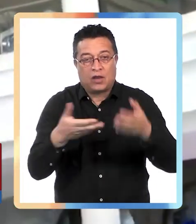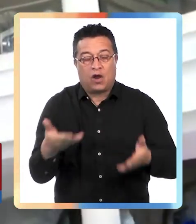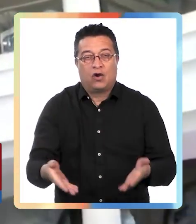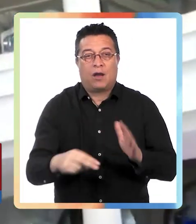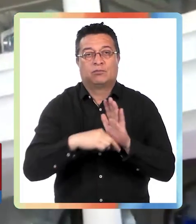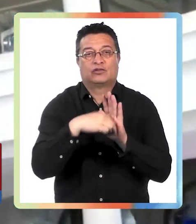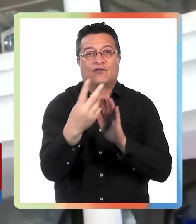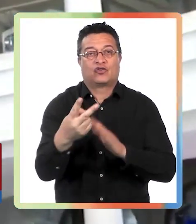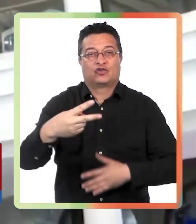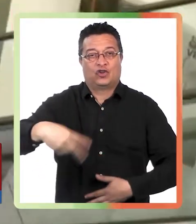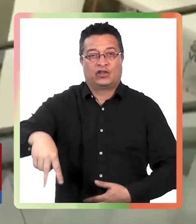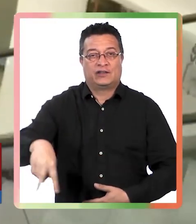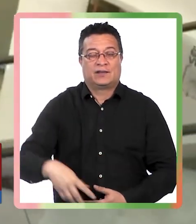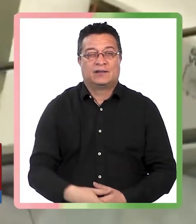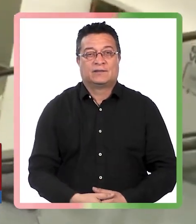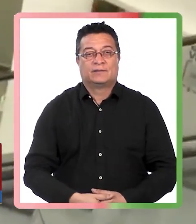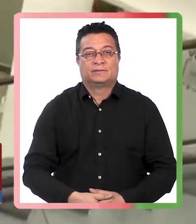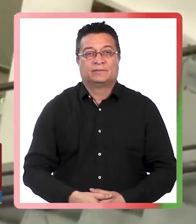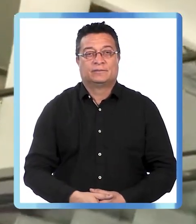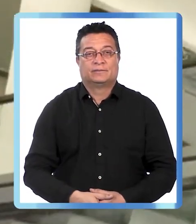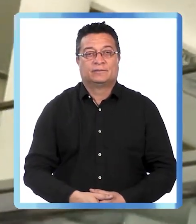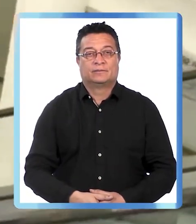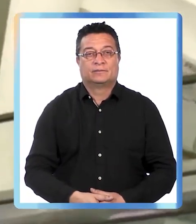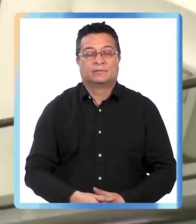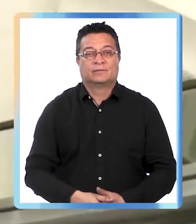más en Portavoz Noticias.